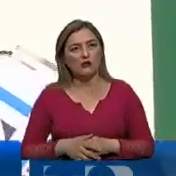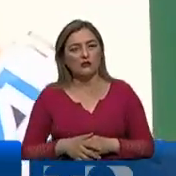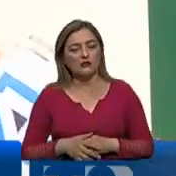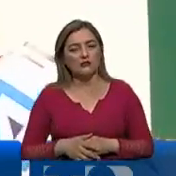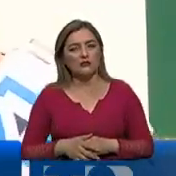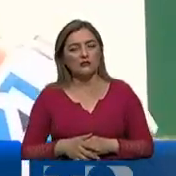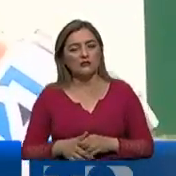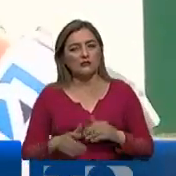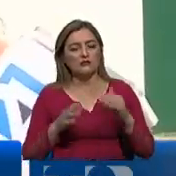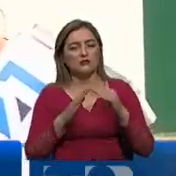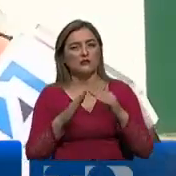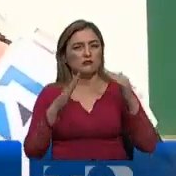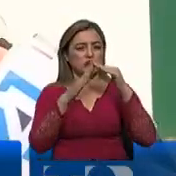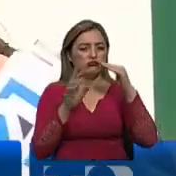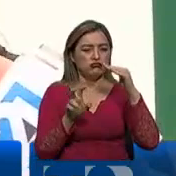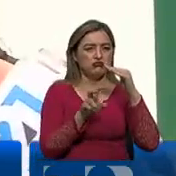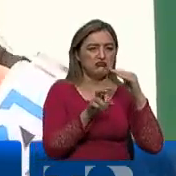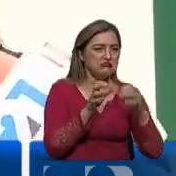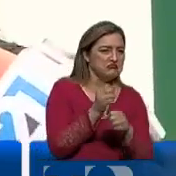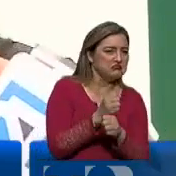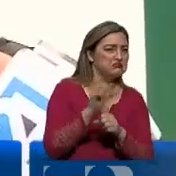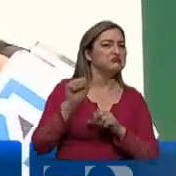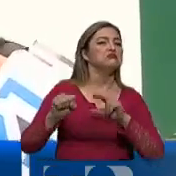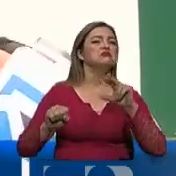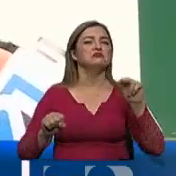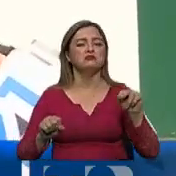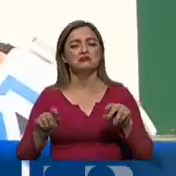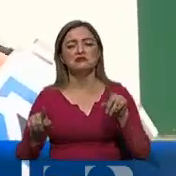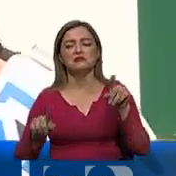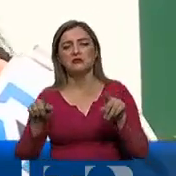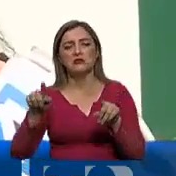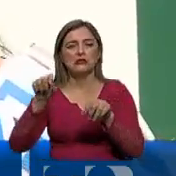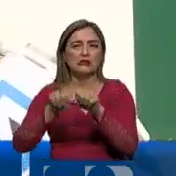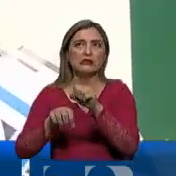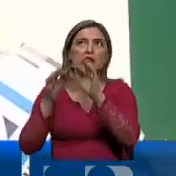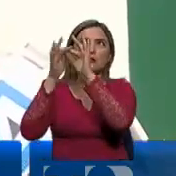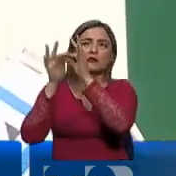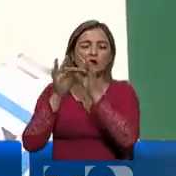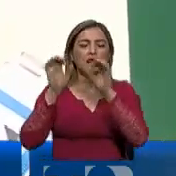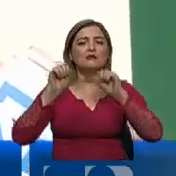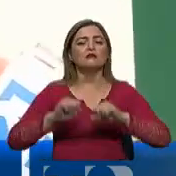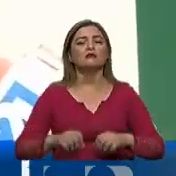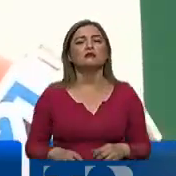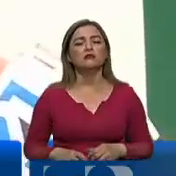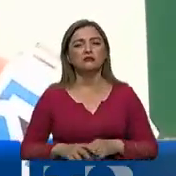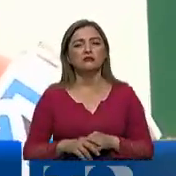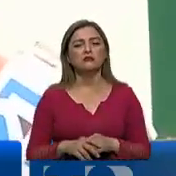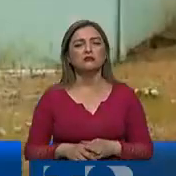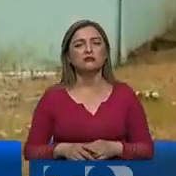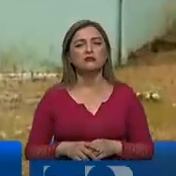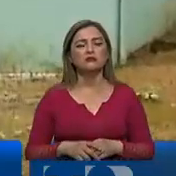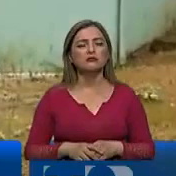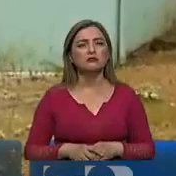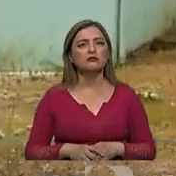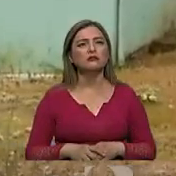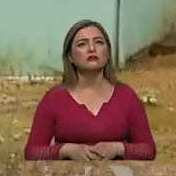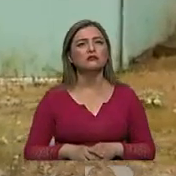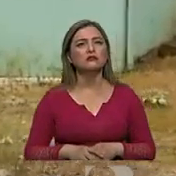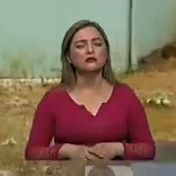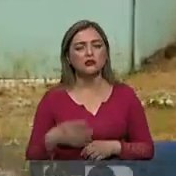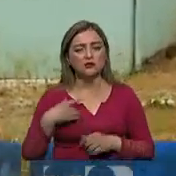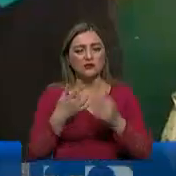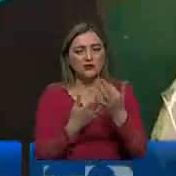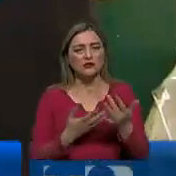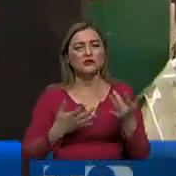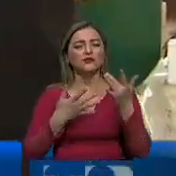de manera segura a nuestros estudiantes o son solamente ciertos sectores y podemos generar otros planes de contingencia. Que ante esto se